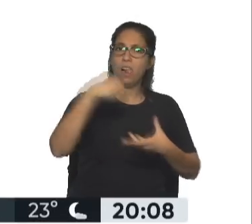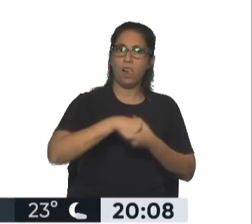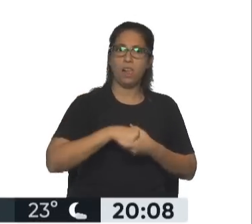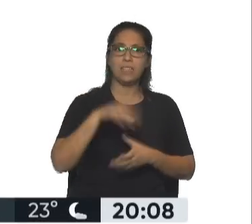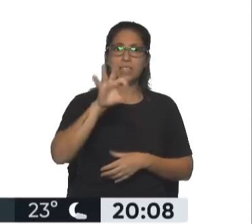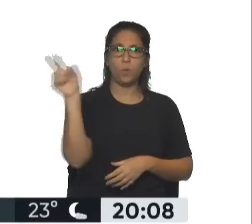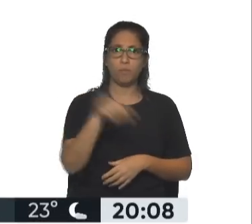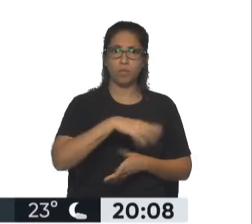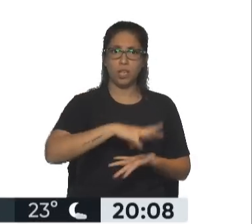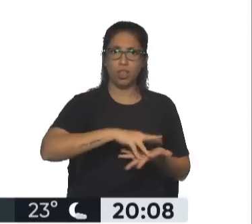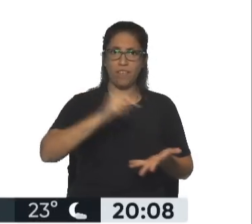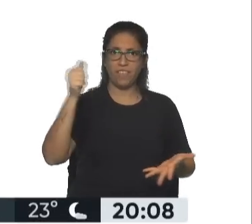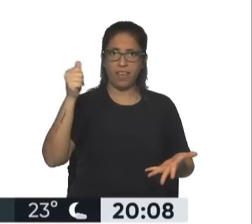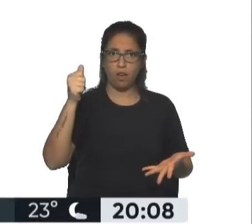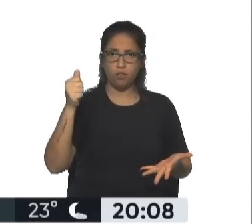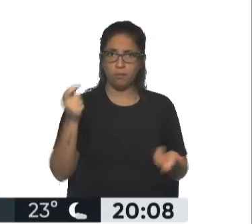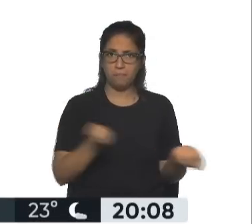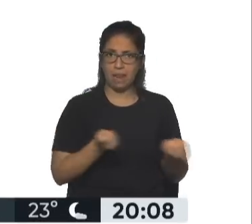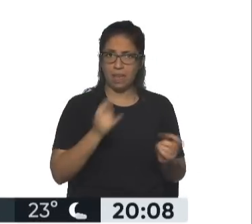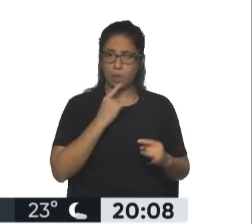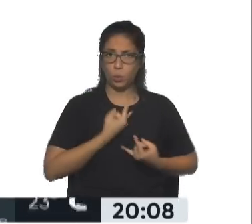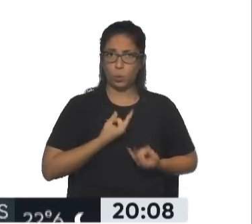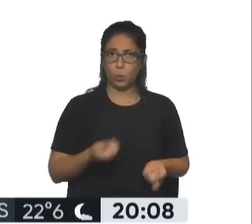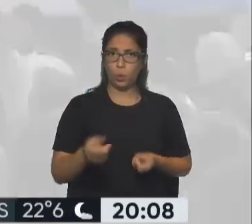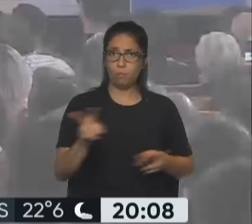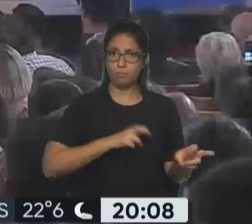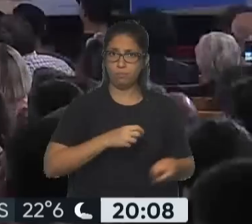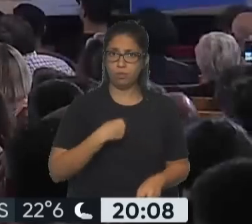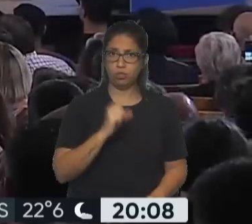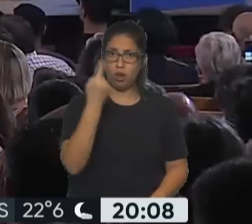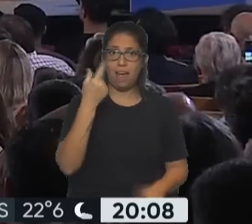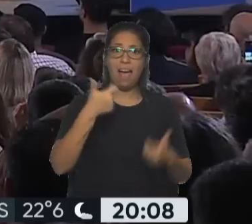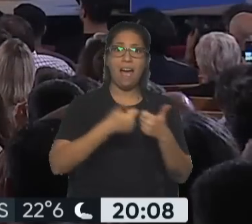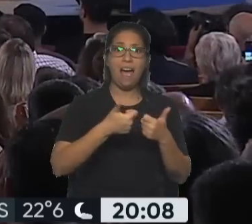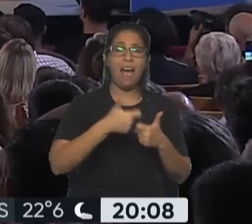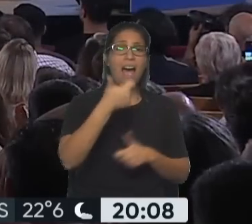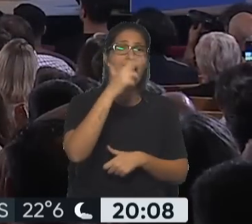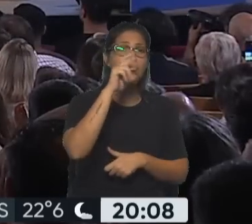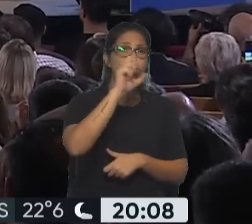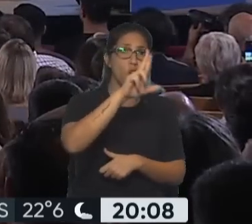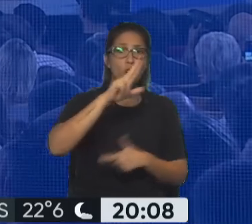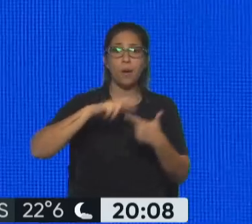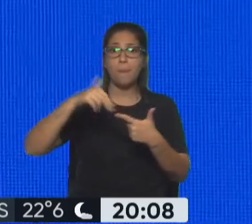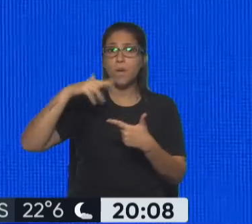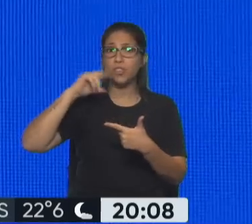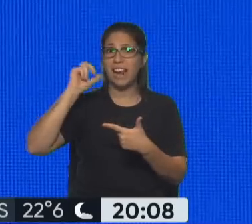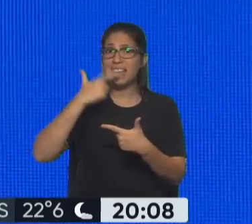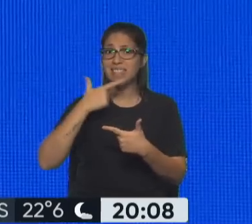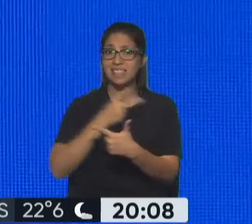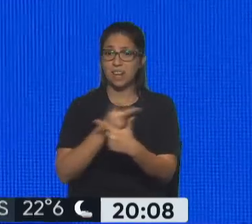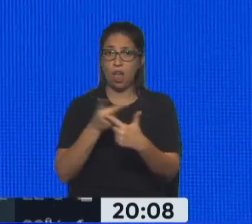del mercado de fideos en la República Argentina. Entre Arcor y Mondelez, el 60% en